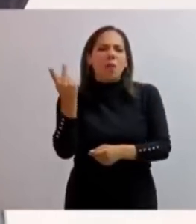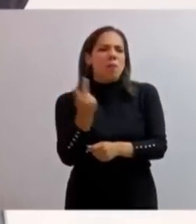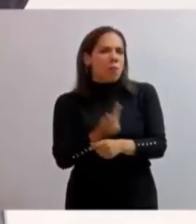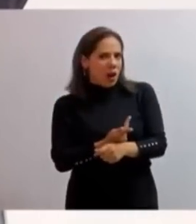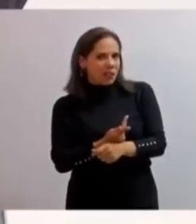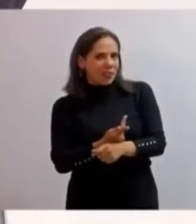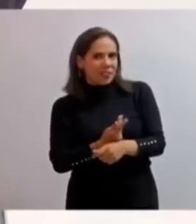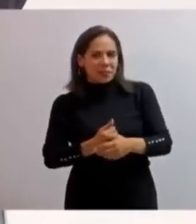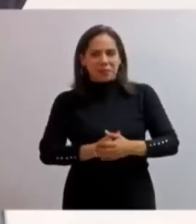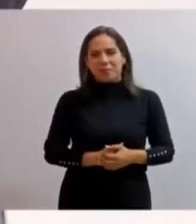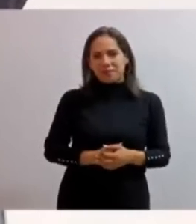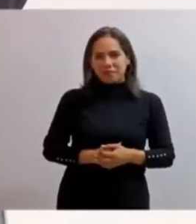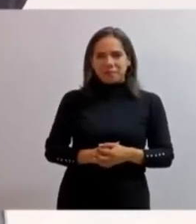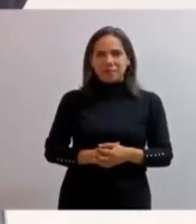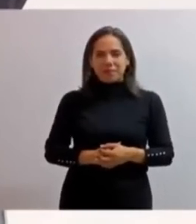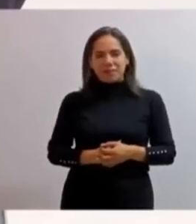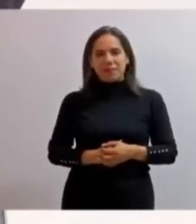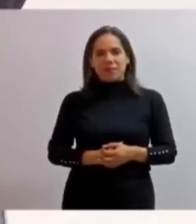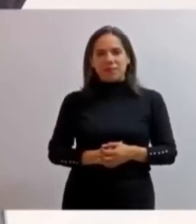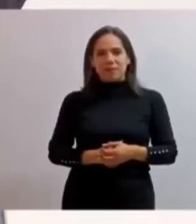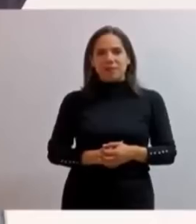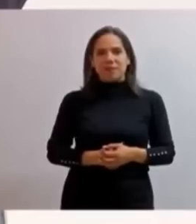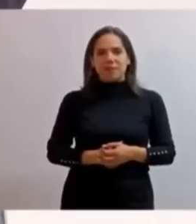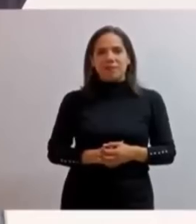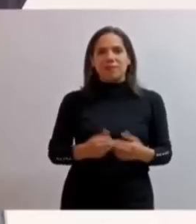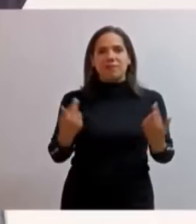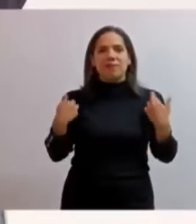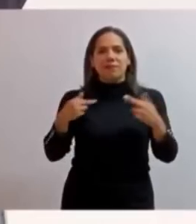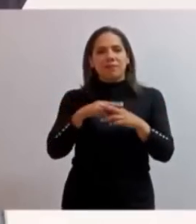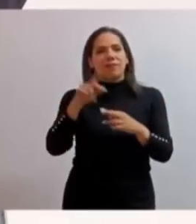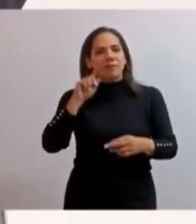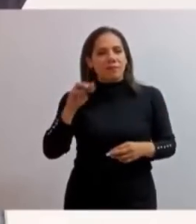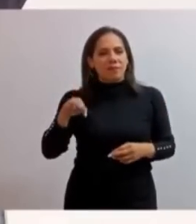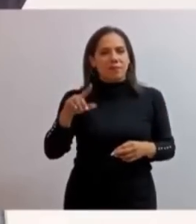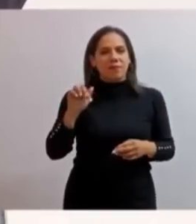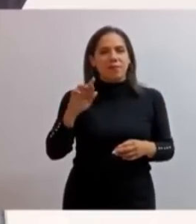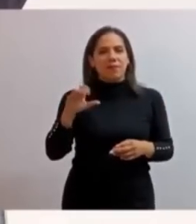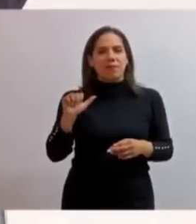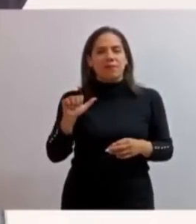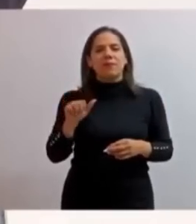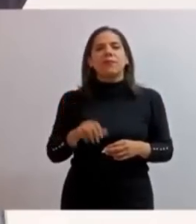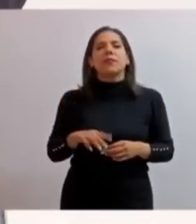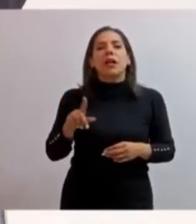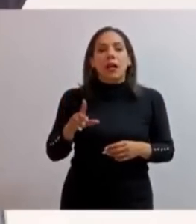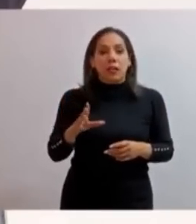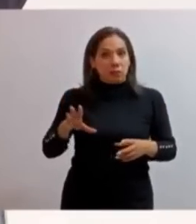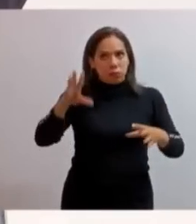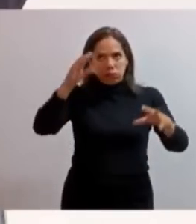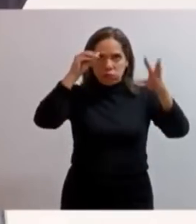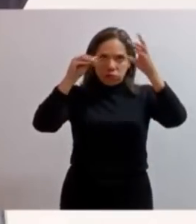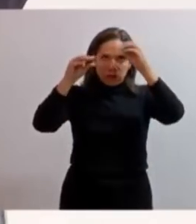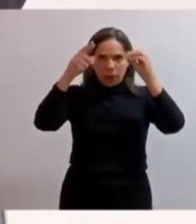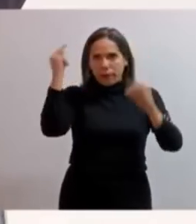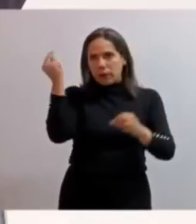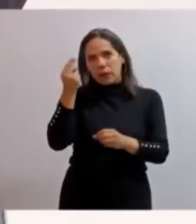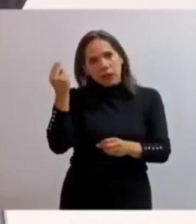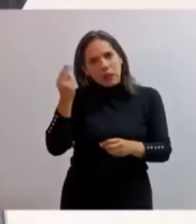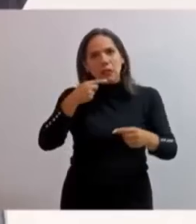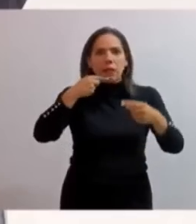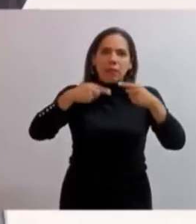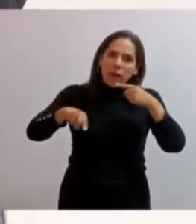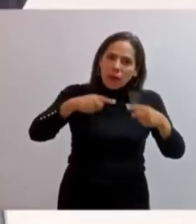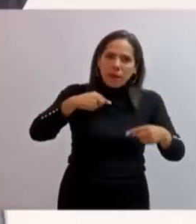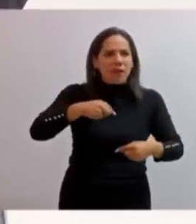puede. También en el mismo sentido, la maestra María del Carmen Rivera: debemos aprender a debatir, no tomar